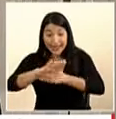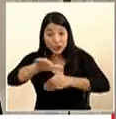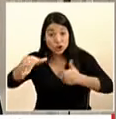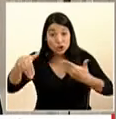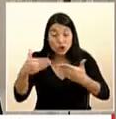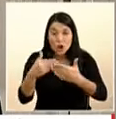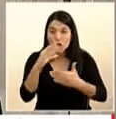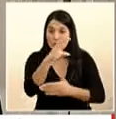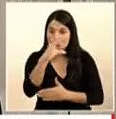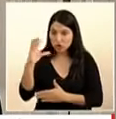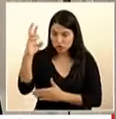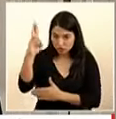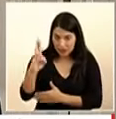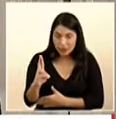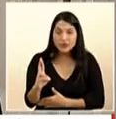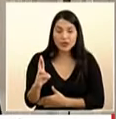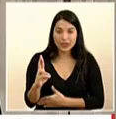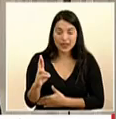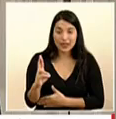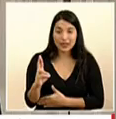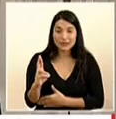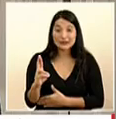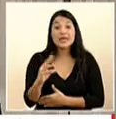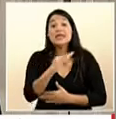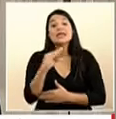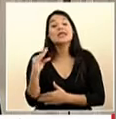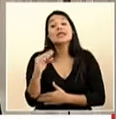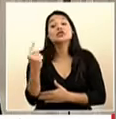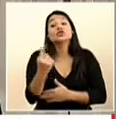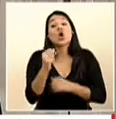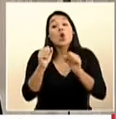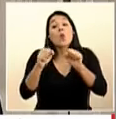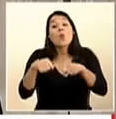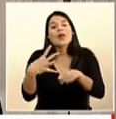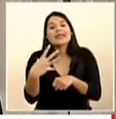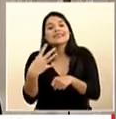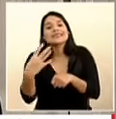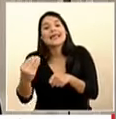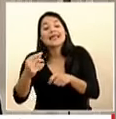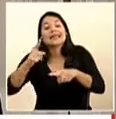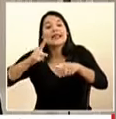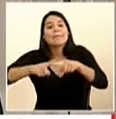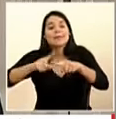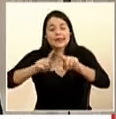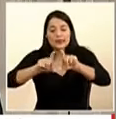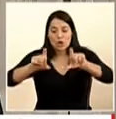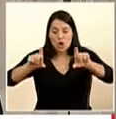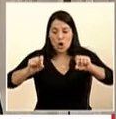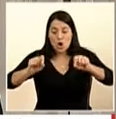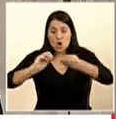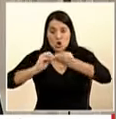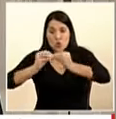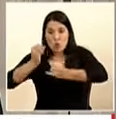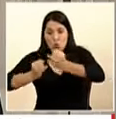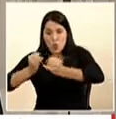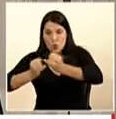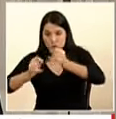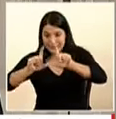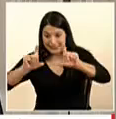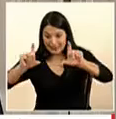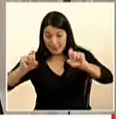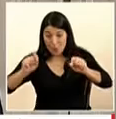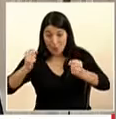y será con distribución de placas es decir se podrá circular dependiendo del